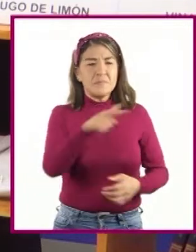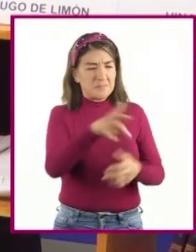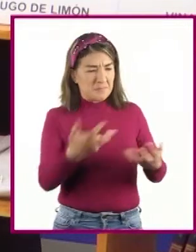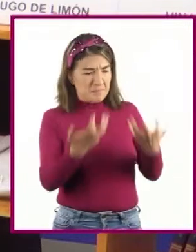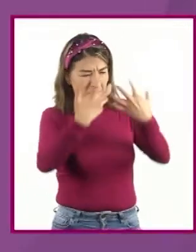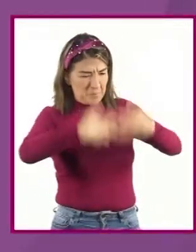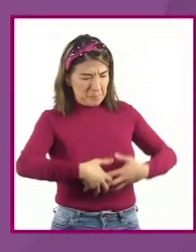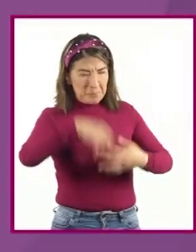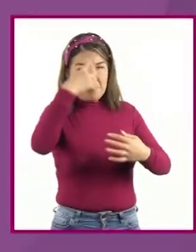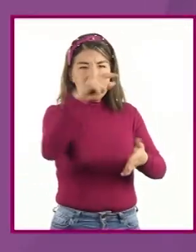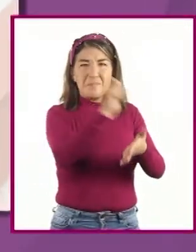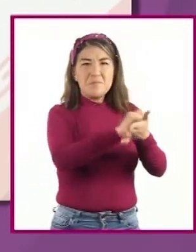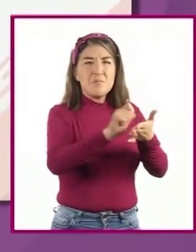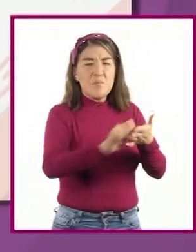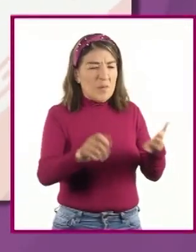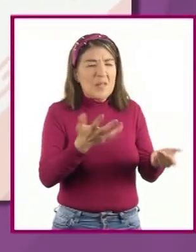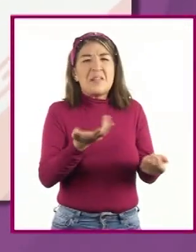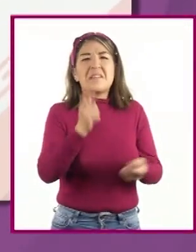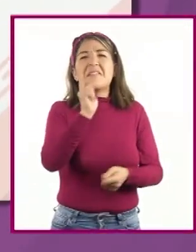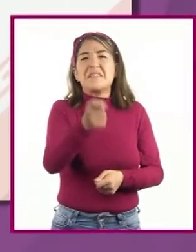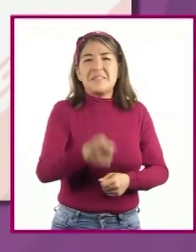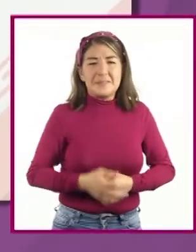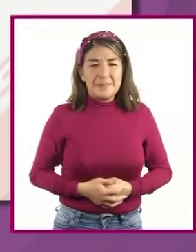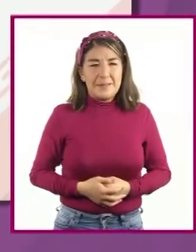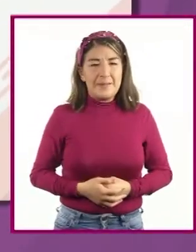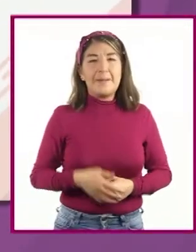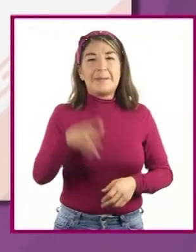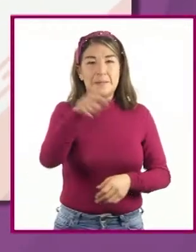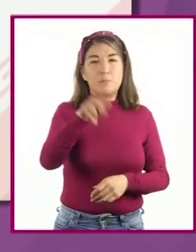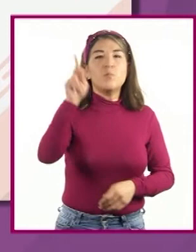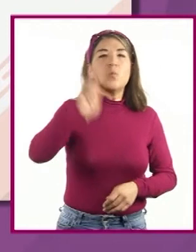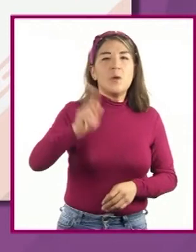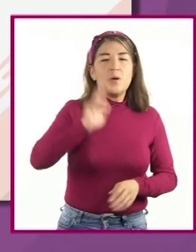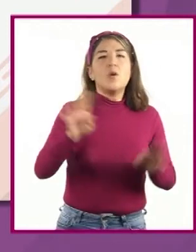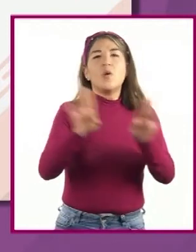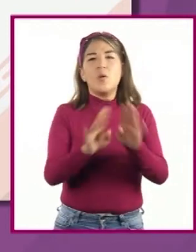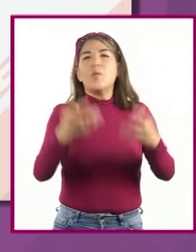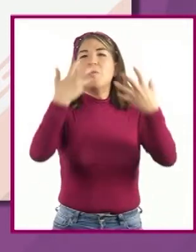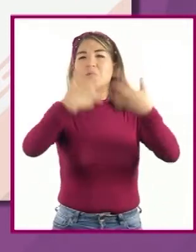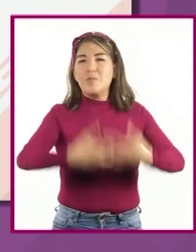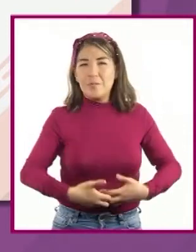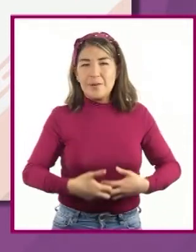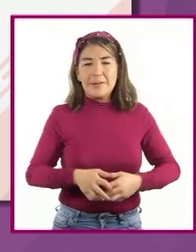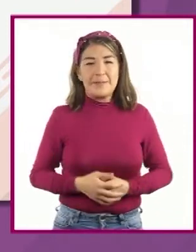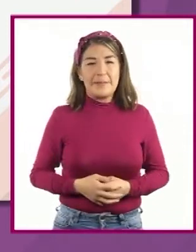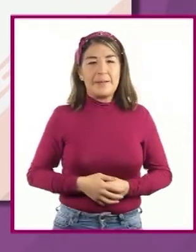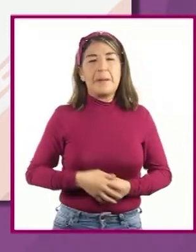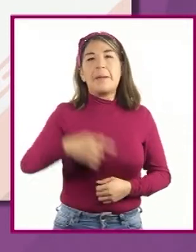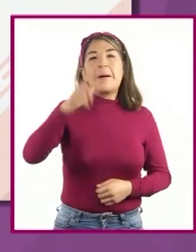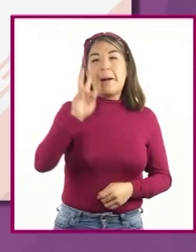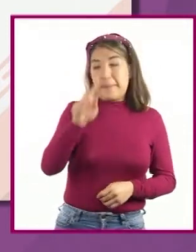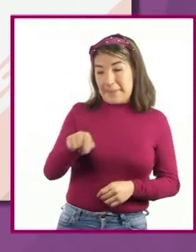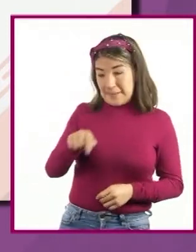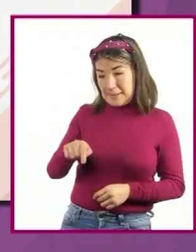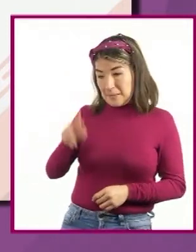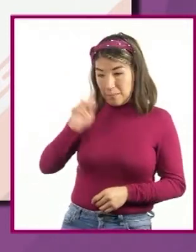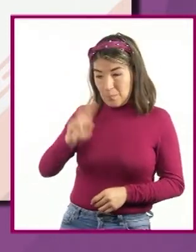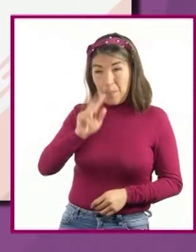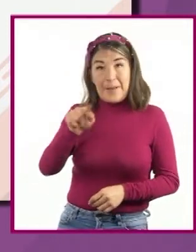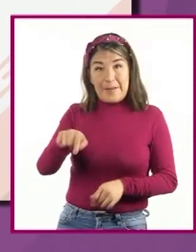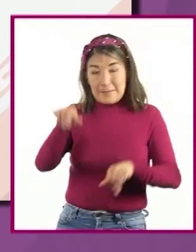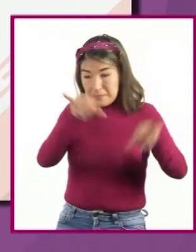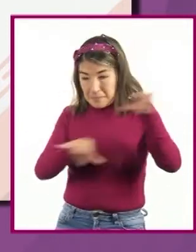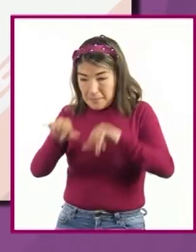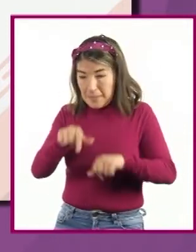de experimentos? En líneas generales, los informes de experimento funcionan como una especie de prueba de que la